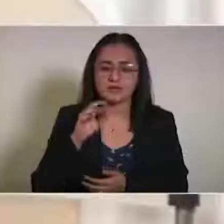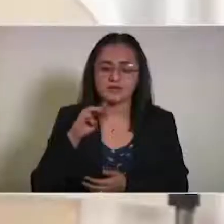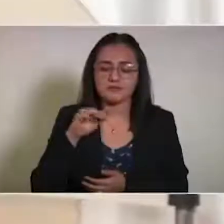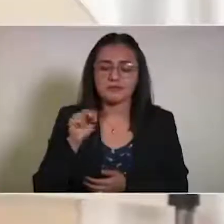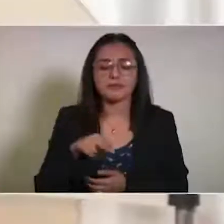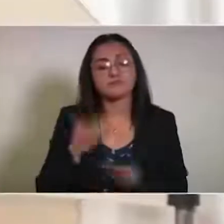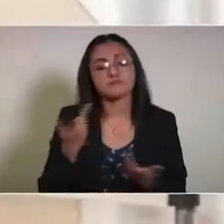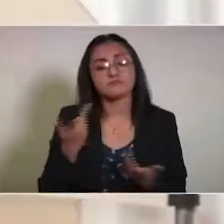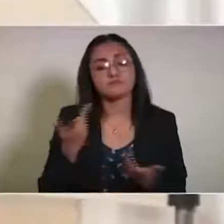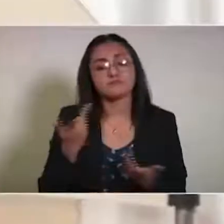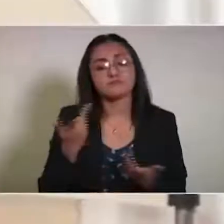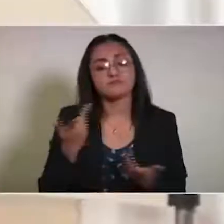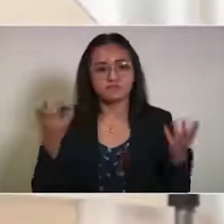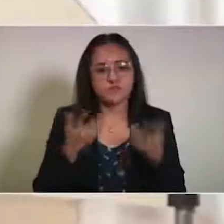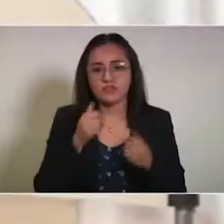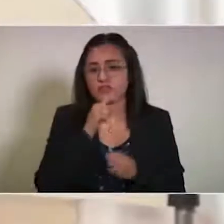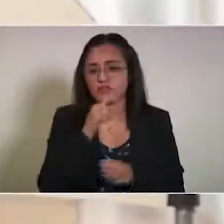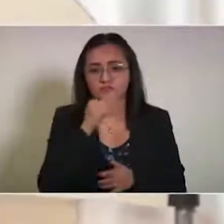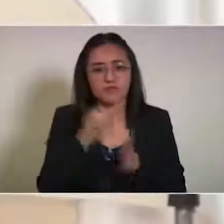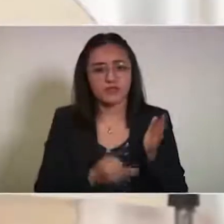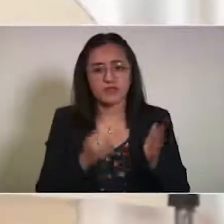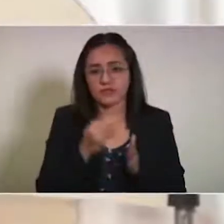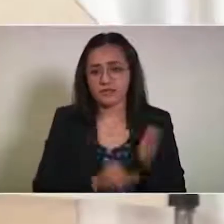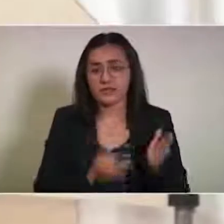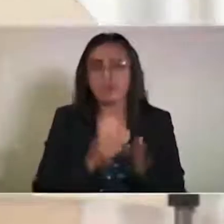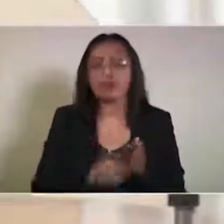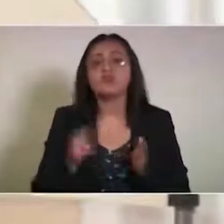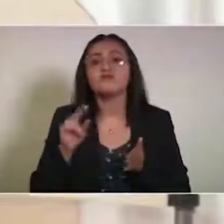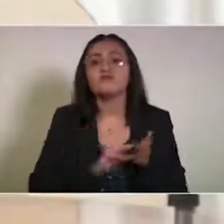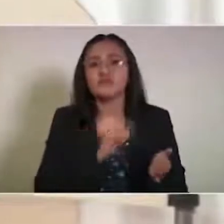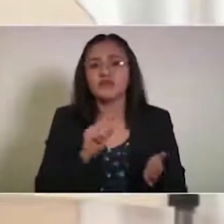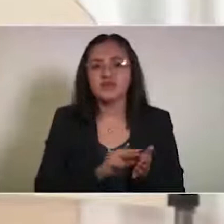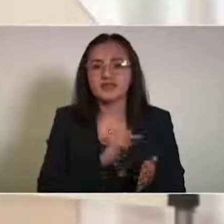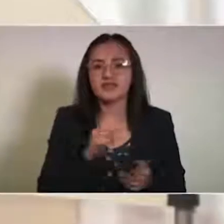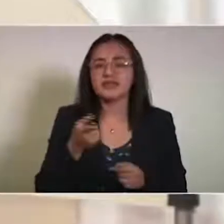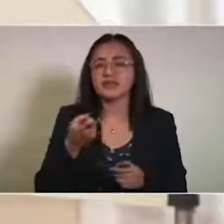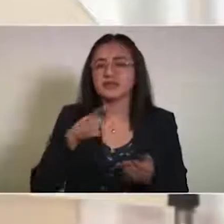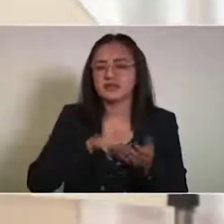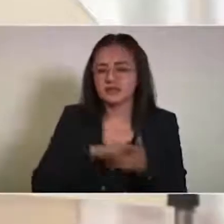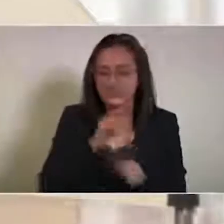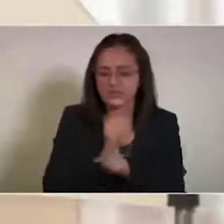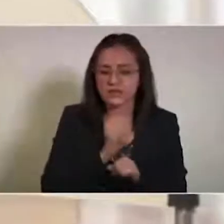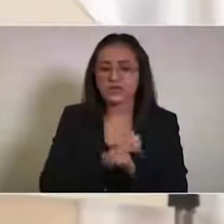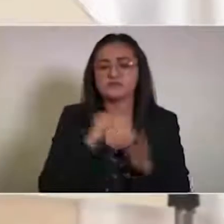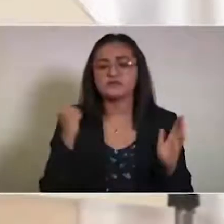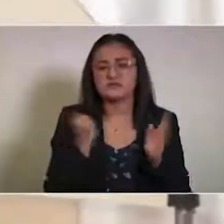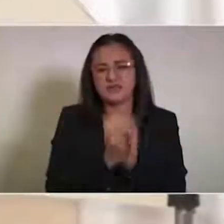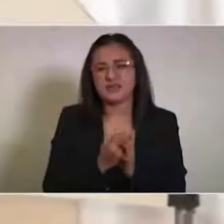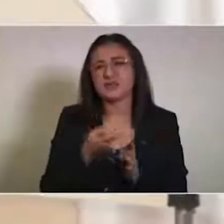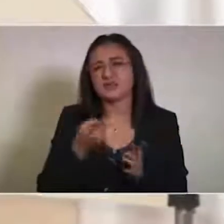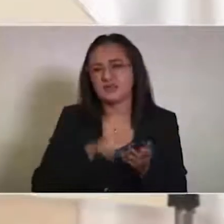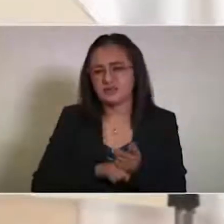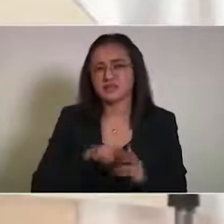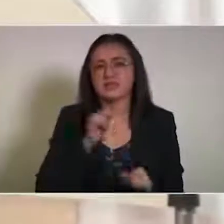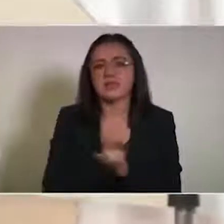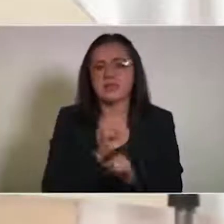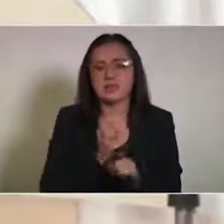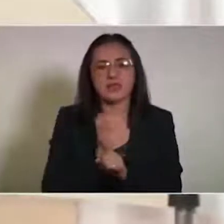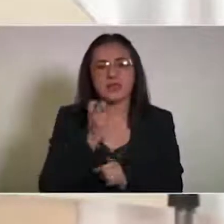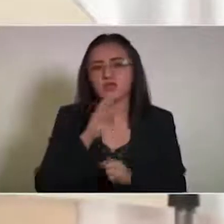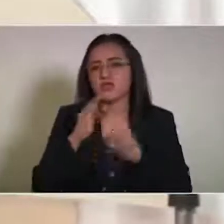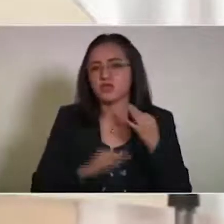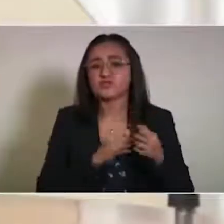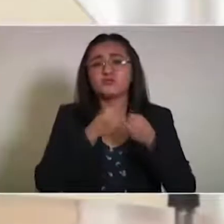Pues hay mucho que hacer todavía, ¿verdad? La firma electrónica, el sello electrónico, todas esas medidas de